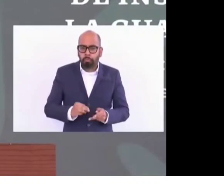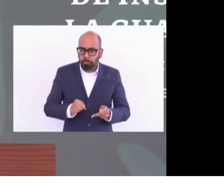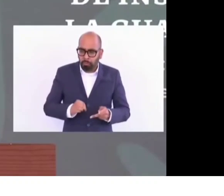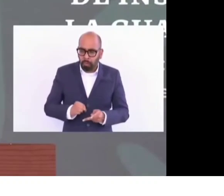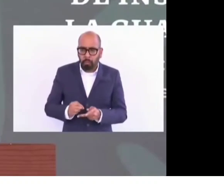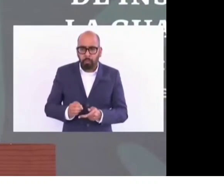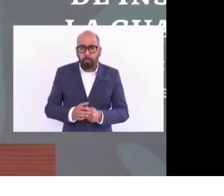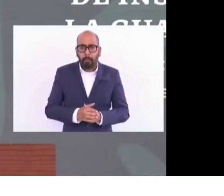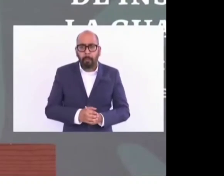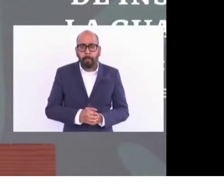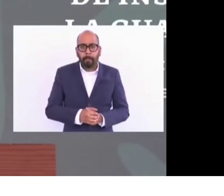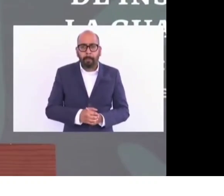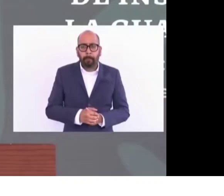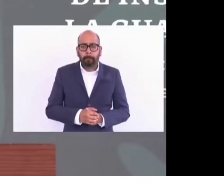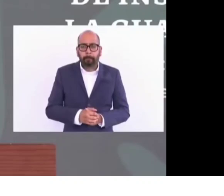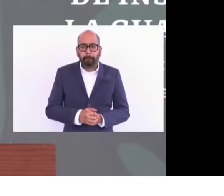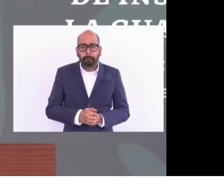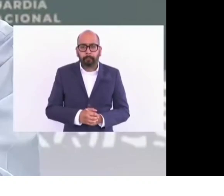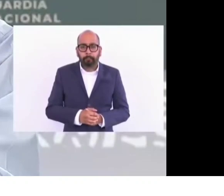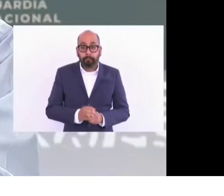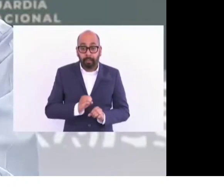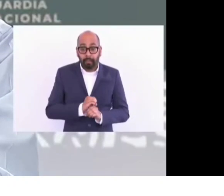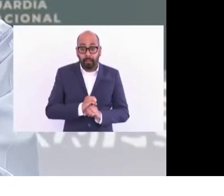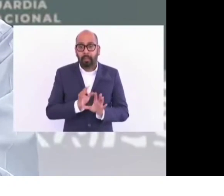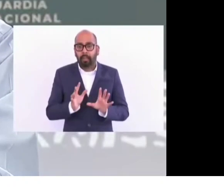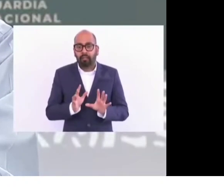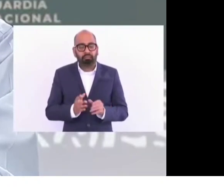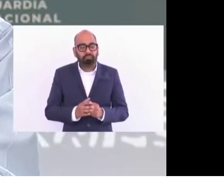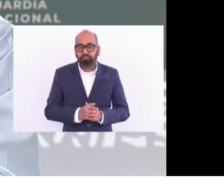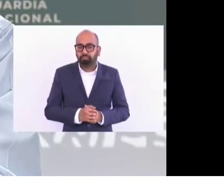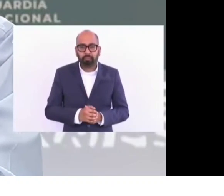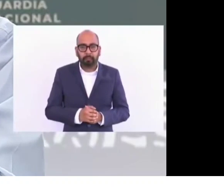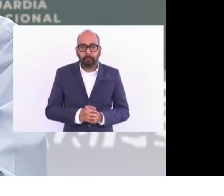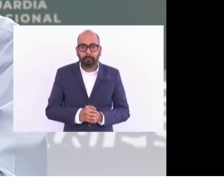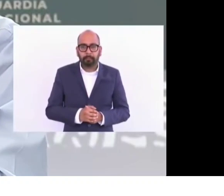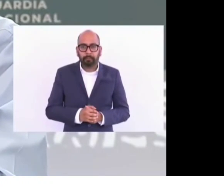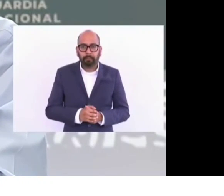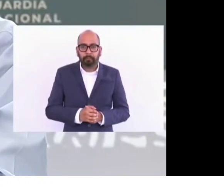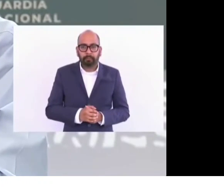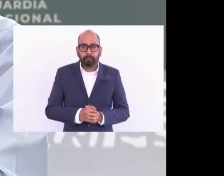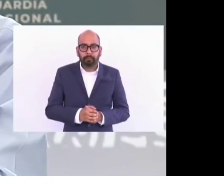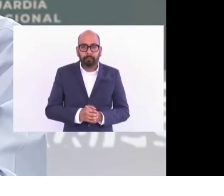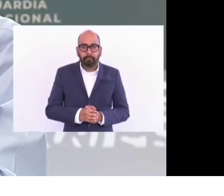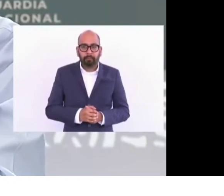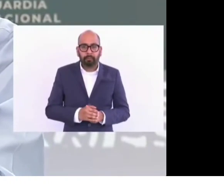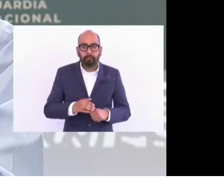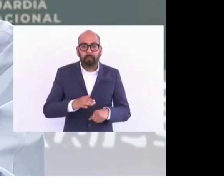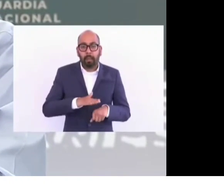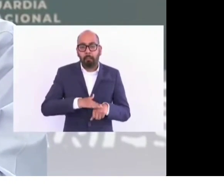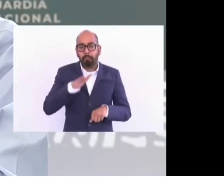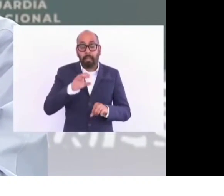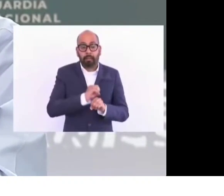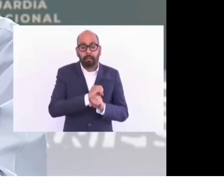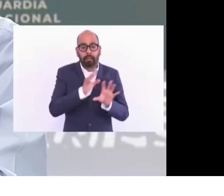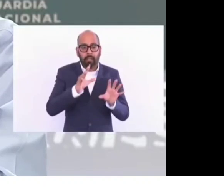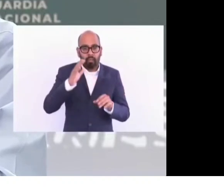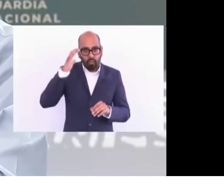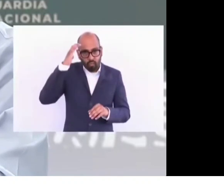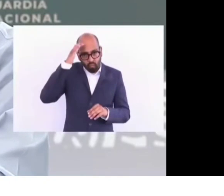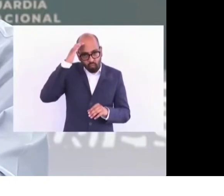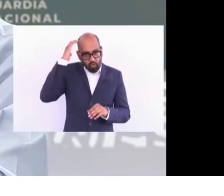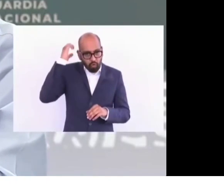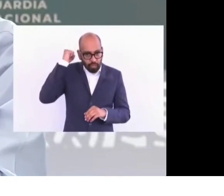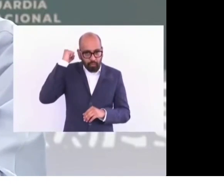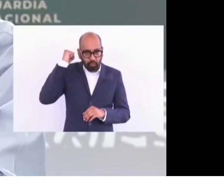a lo mejor no sería tan claro como lo que dictó Morelos a